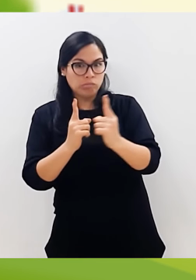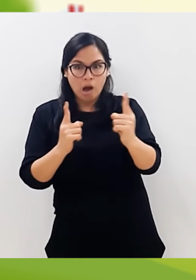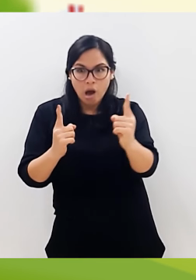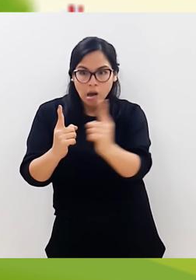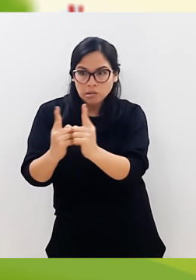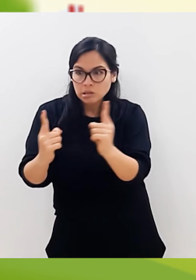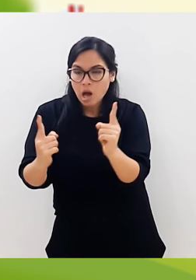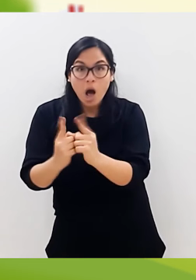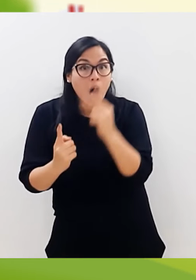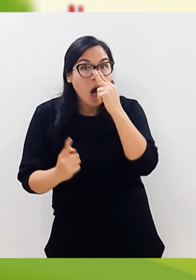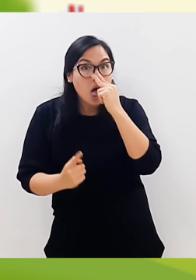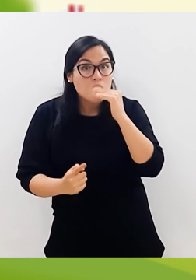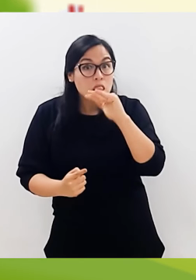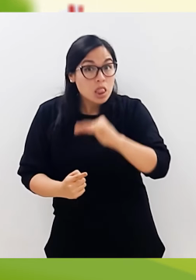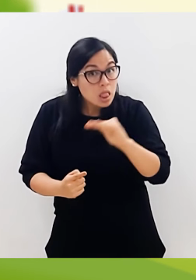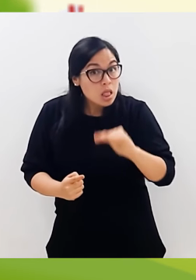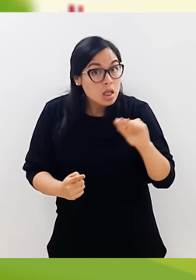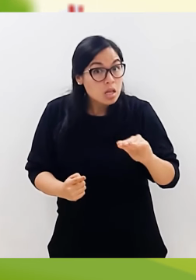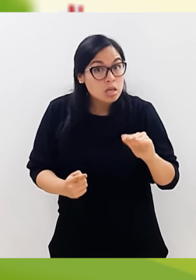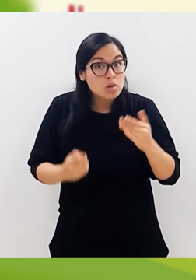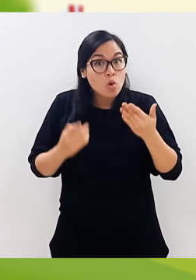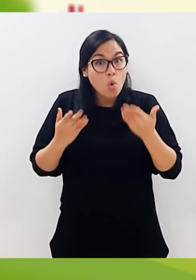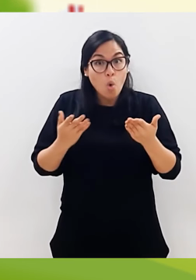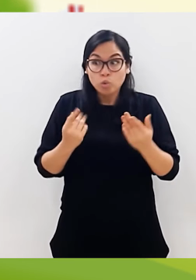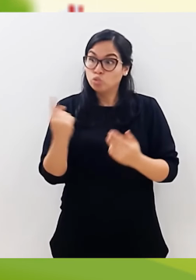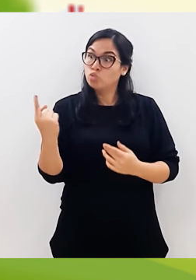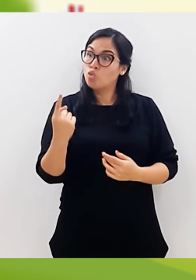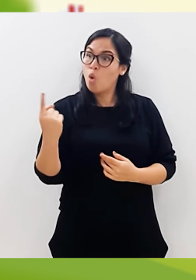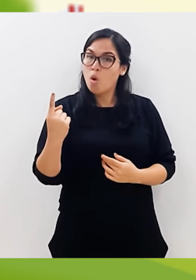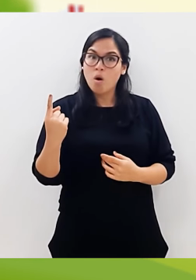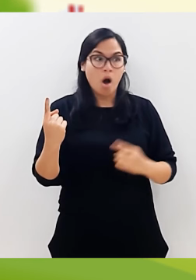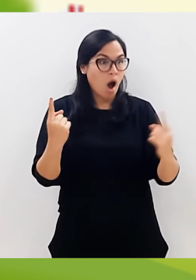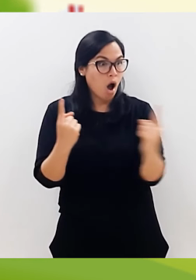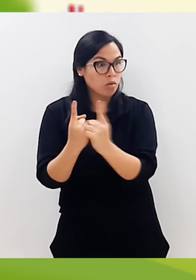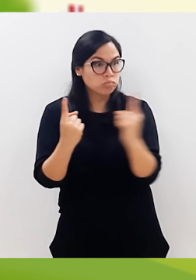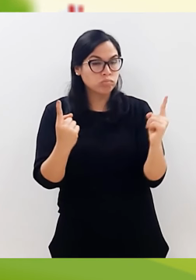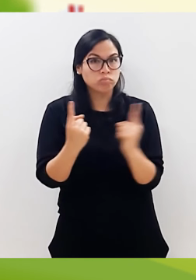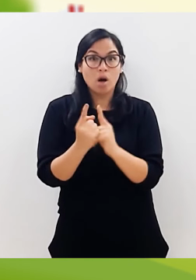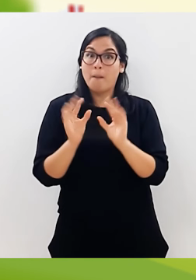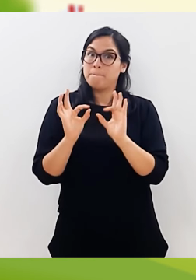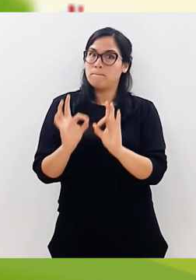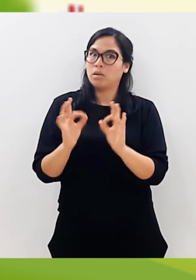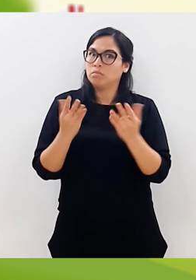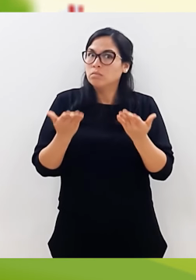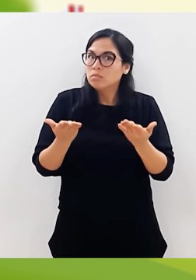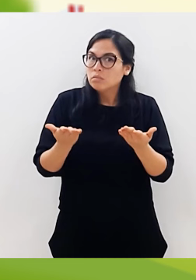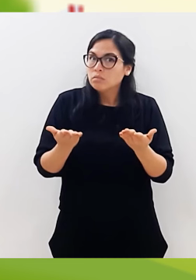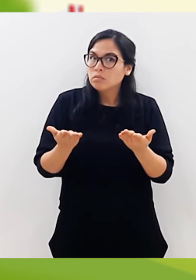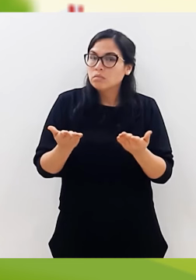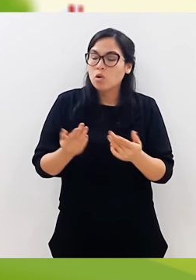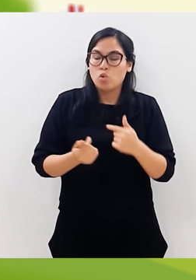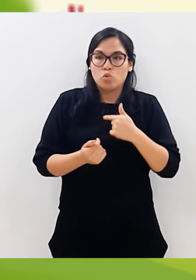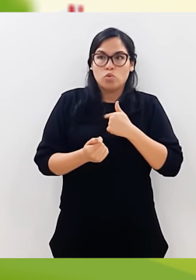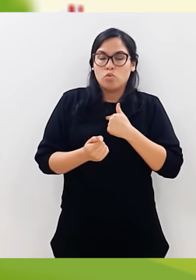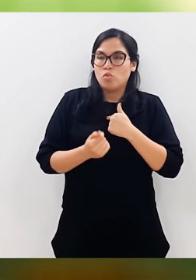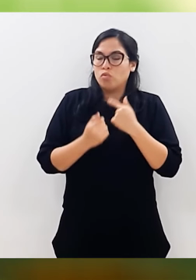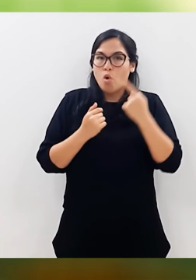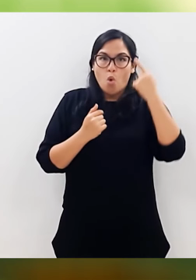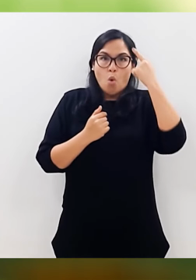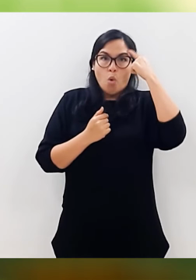a las niñas y niños cuando los ven solos. Y eso me tiene muy preocupada.